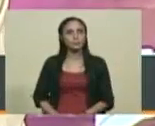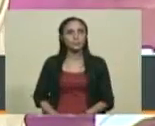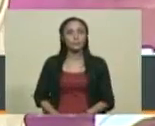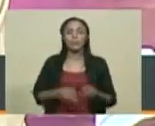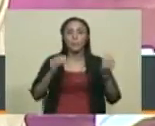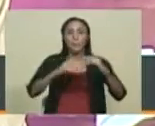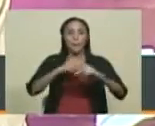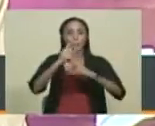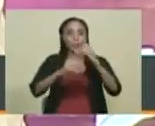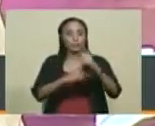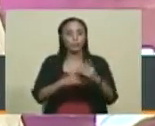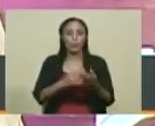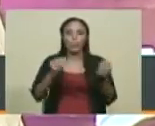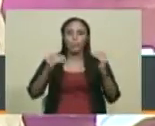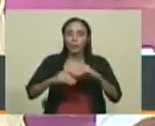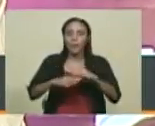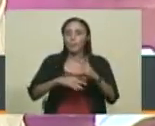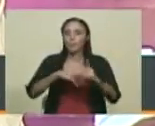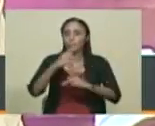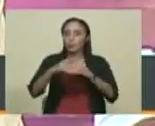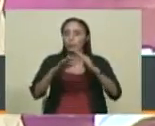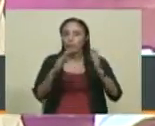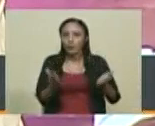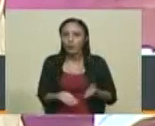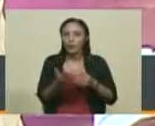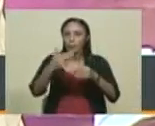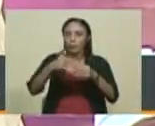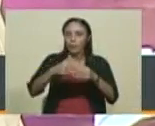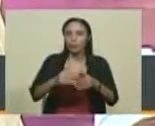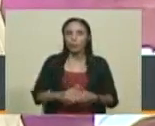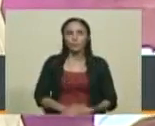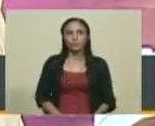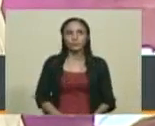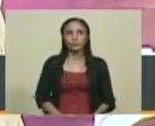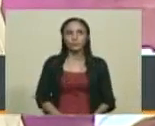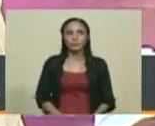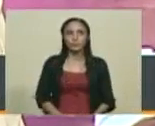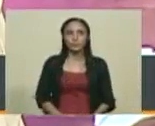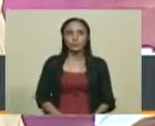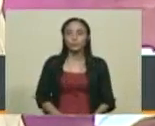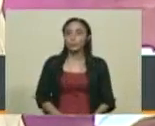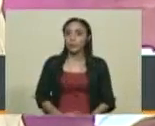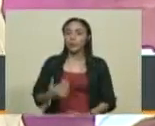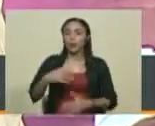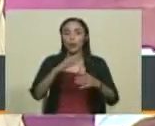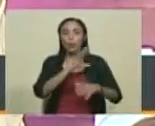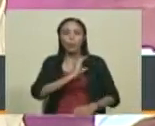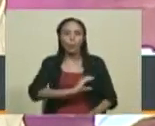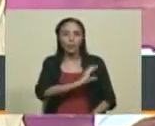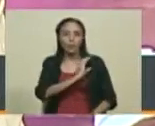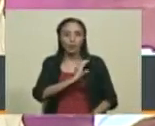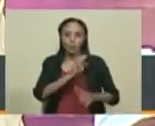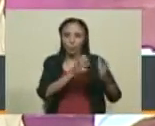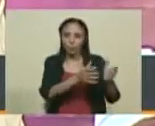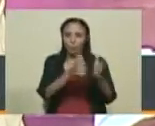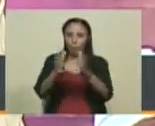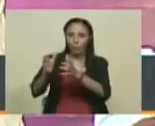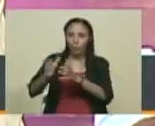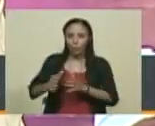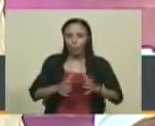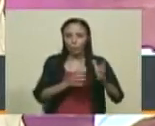producción locales. Hay que crear los comités de producción locales